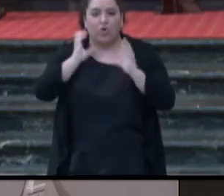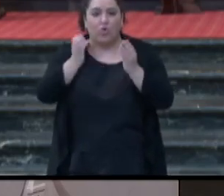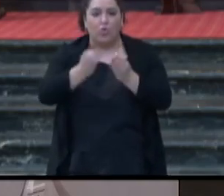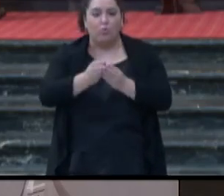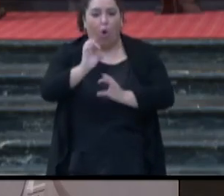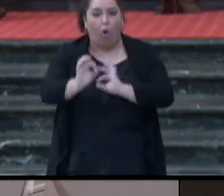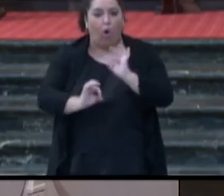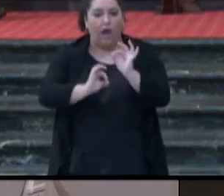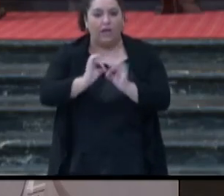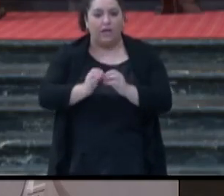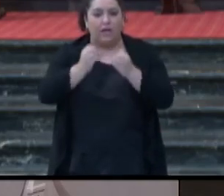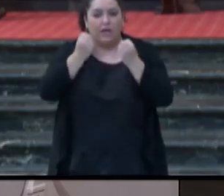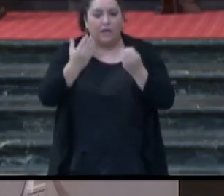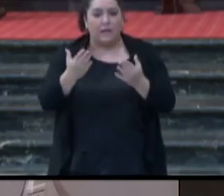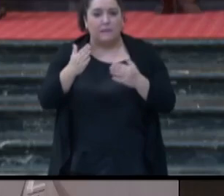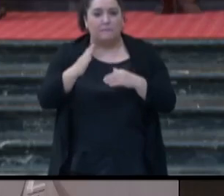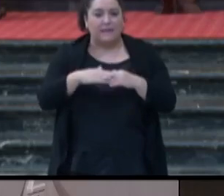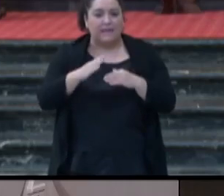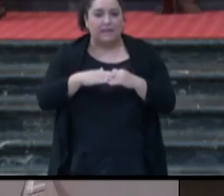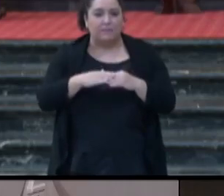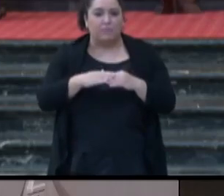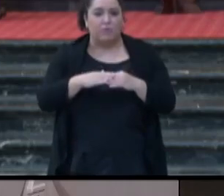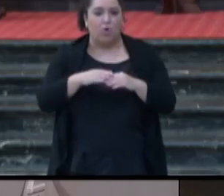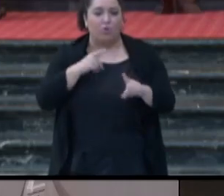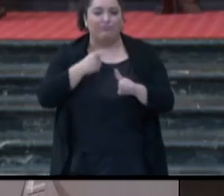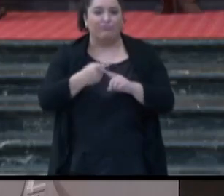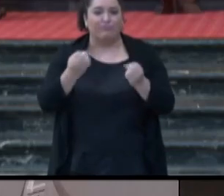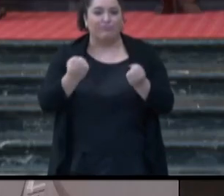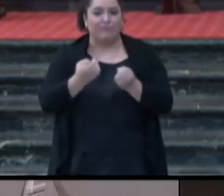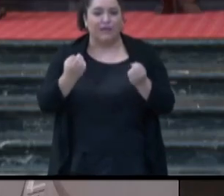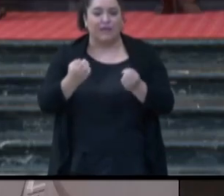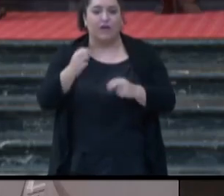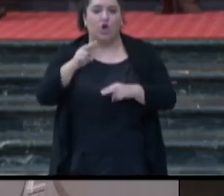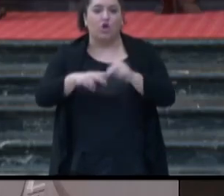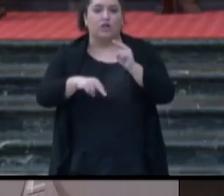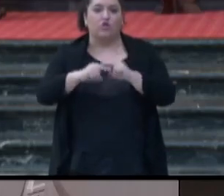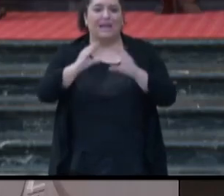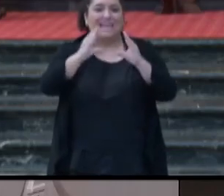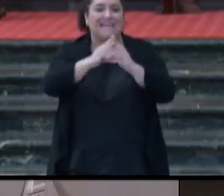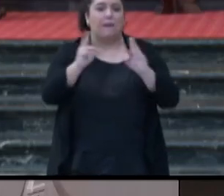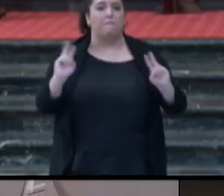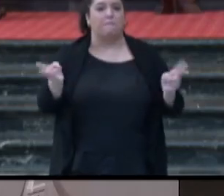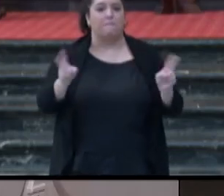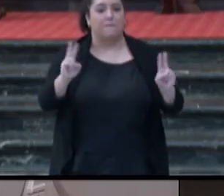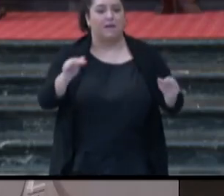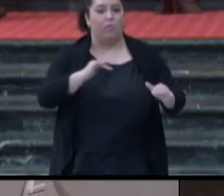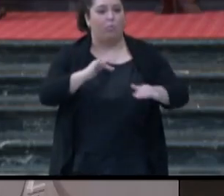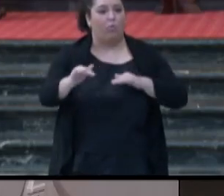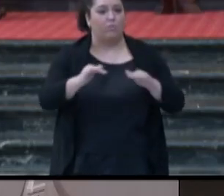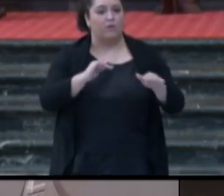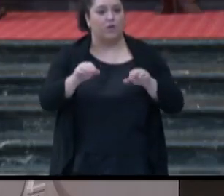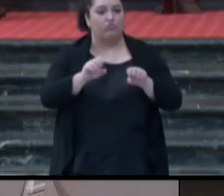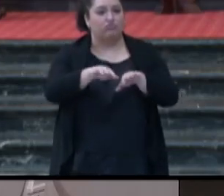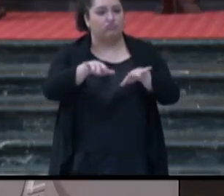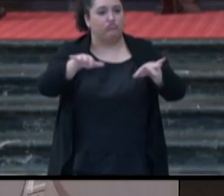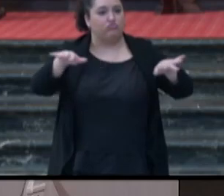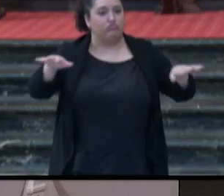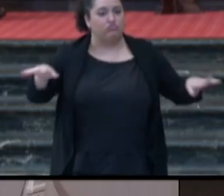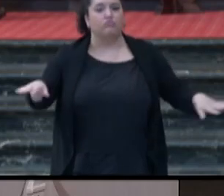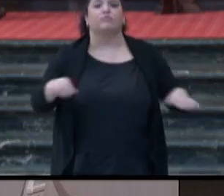organizados mínimamente para poder constituir parroquias vivas y evangelizadoras y